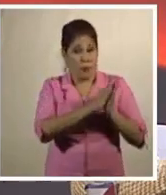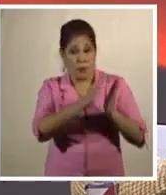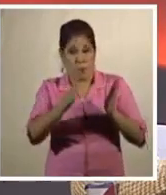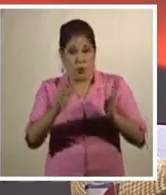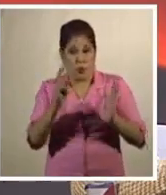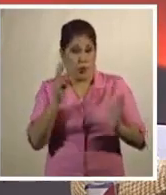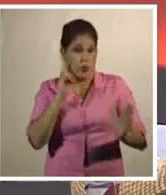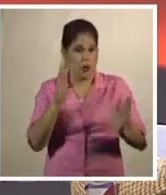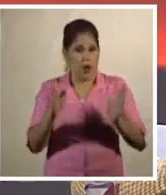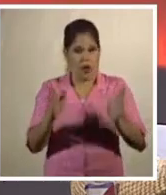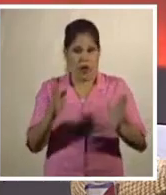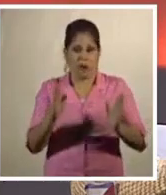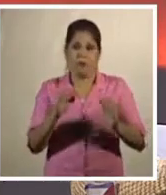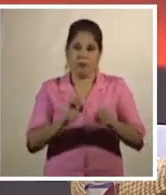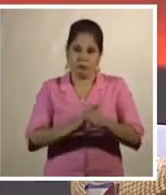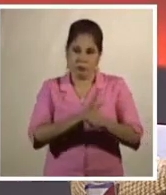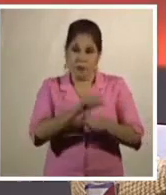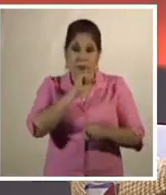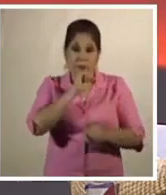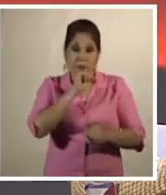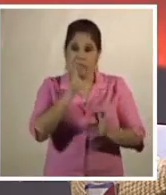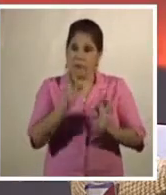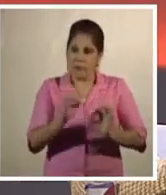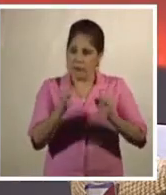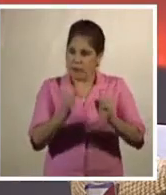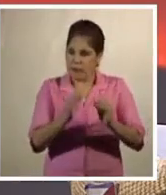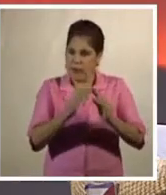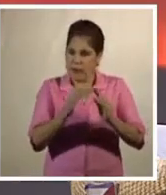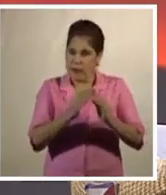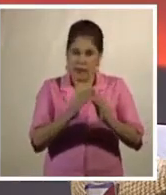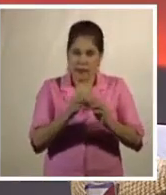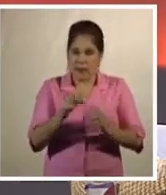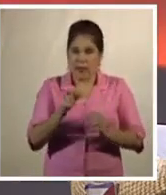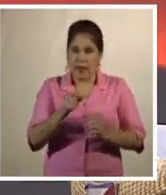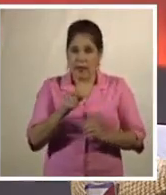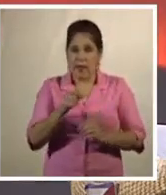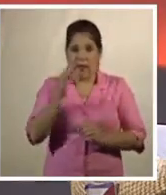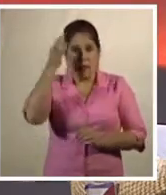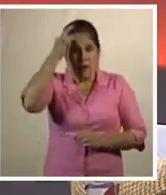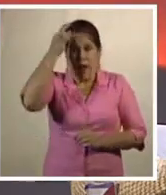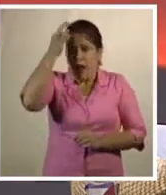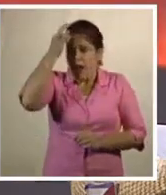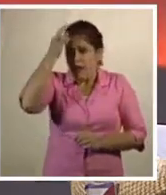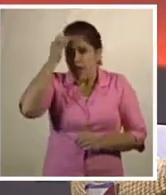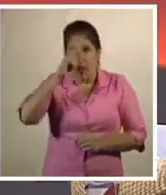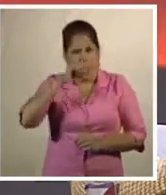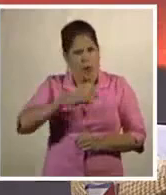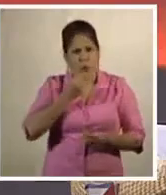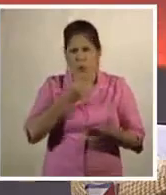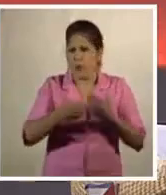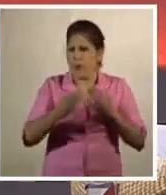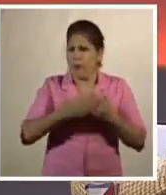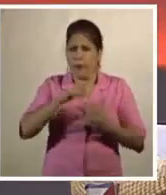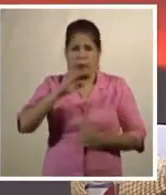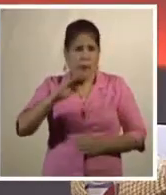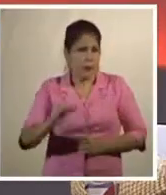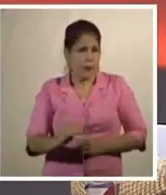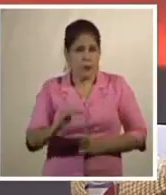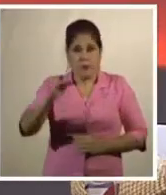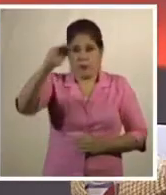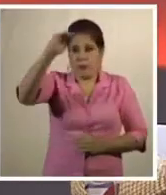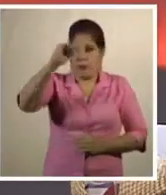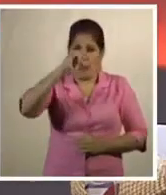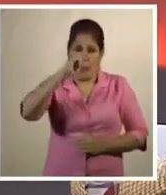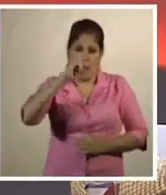durante todo este tiempo y mamá que está llevando a todas las cosas en casa y de pronto siente un niño que está todo el tiempo de la edad que sea desde